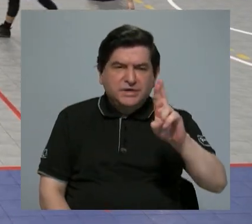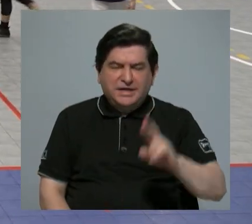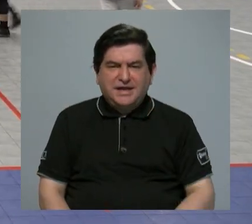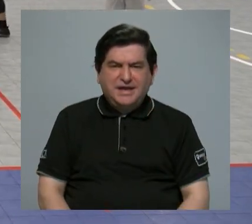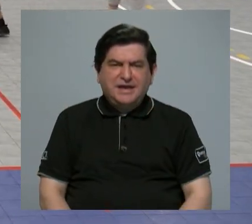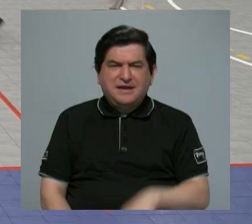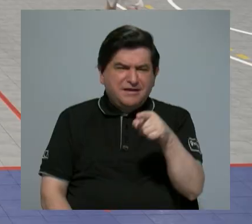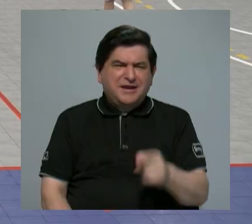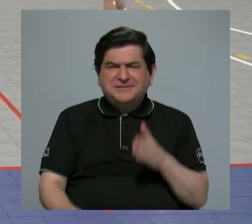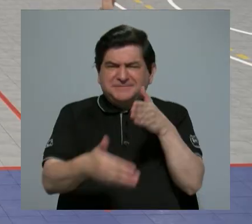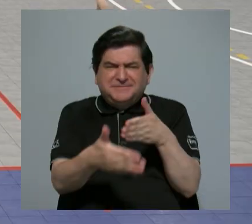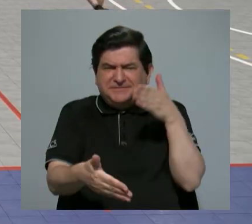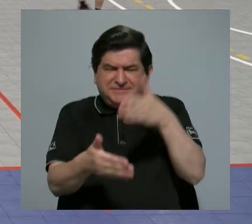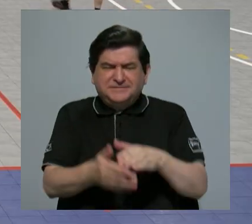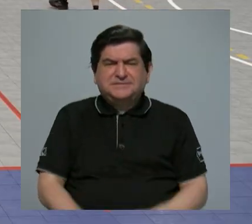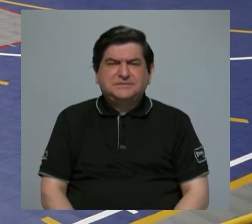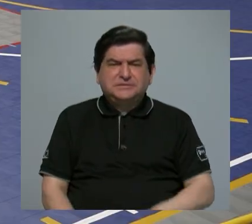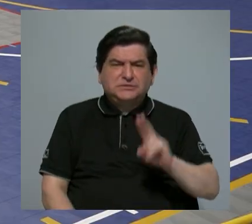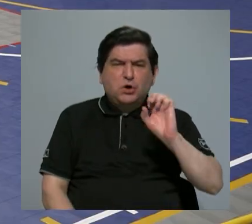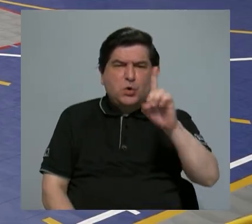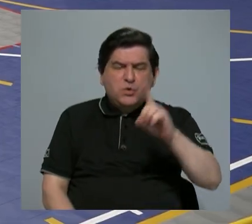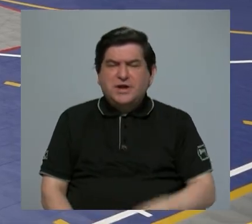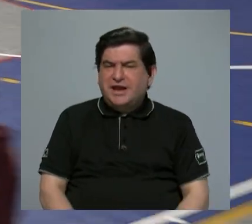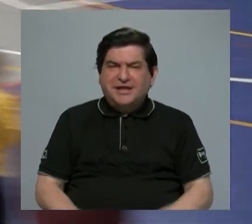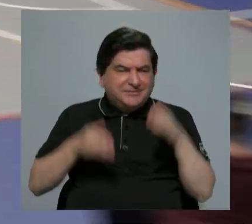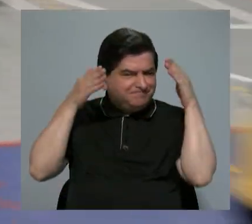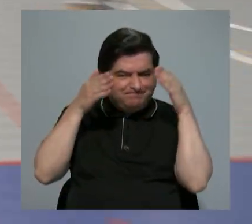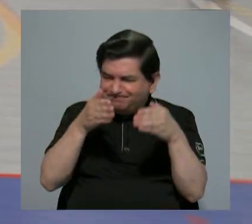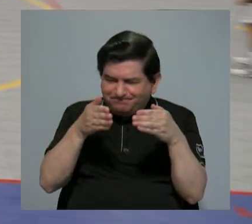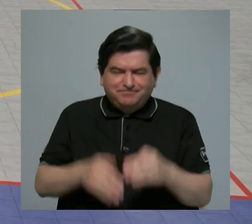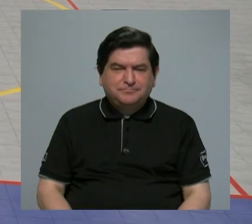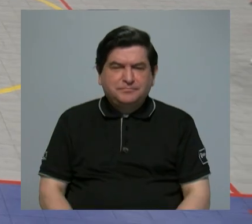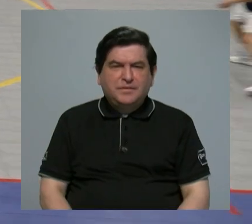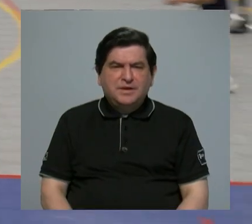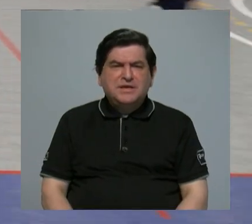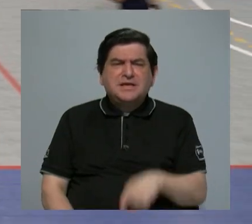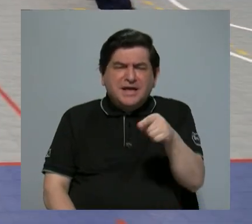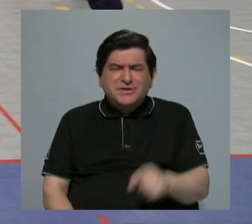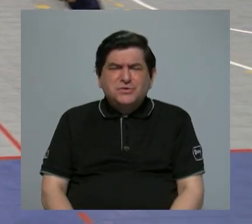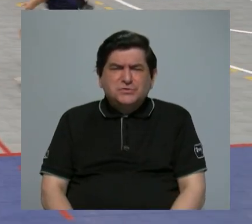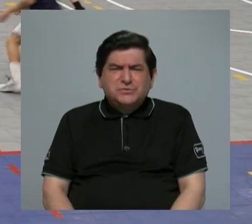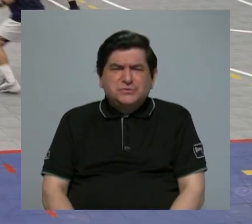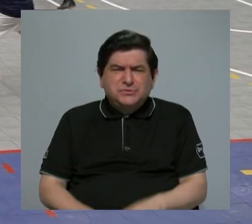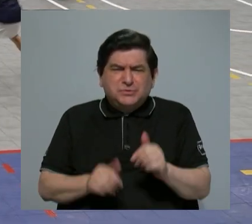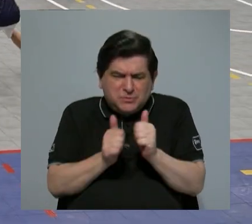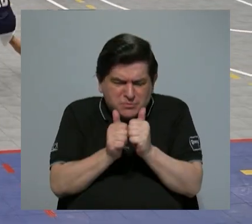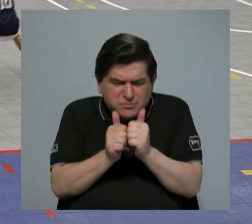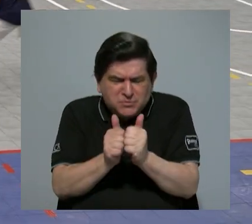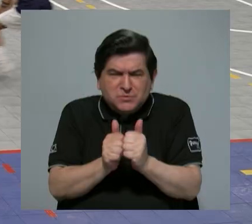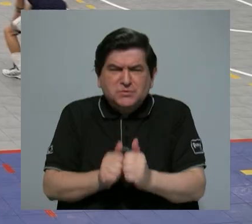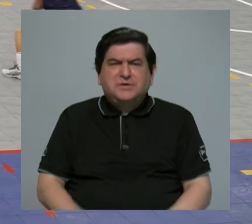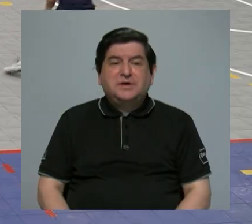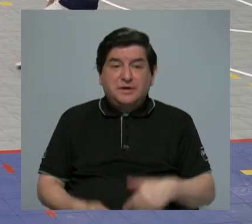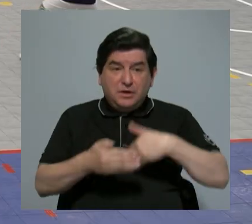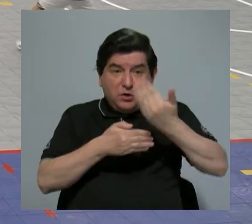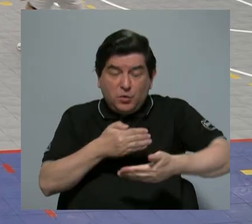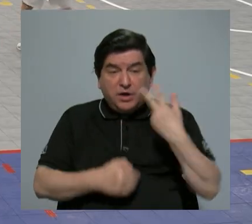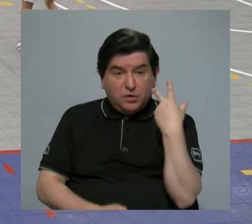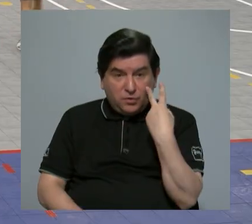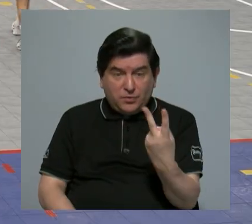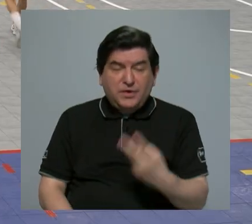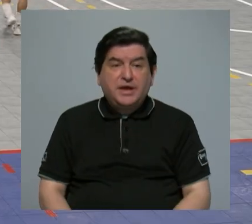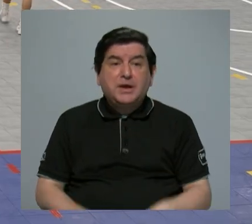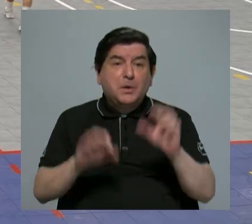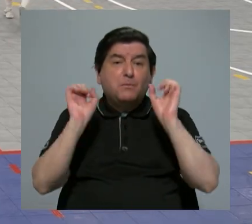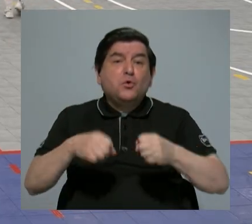UCR totalmente metido, la UNED bajó en concentración y se mantuvieron pegaditos, incluso, bueno, la UCR, ya vamos a ver más